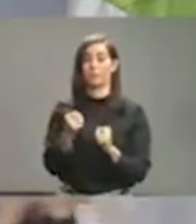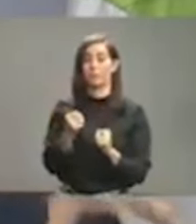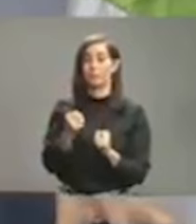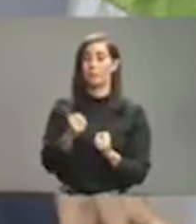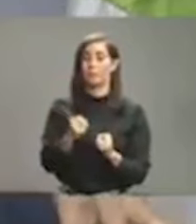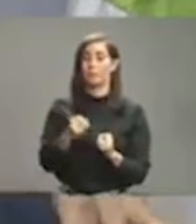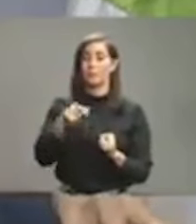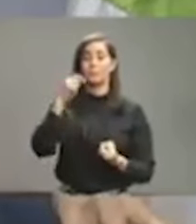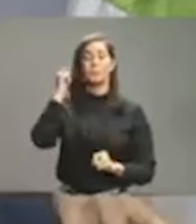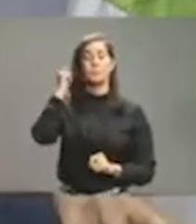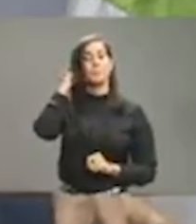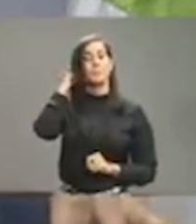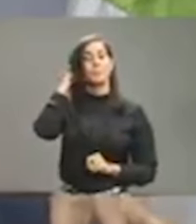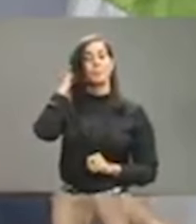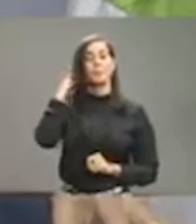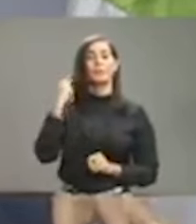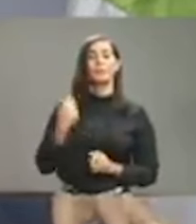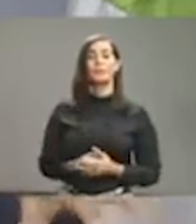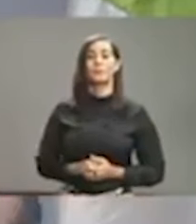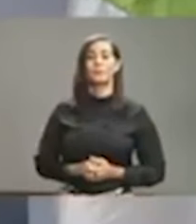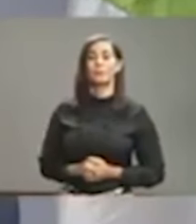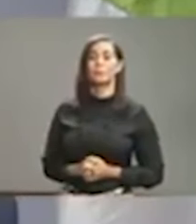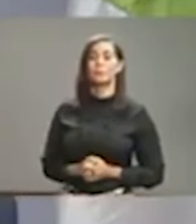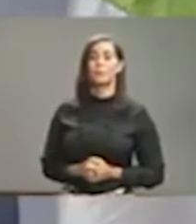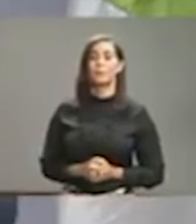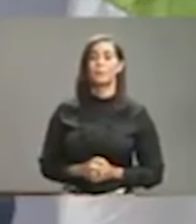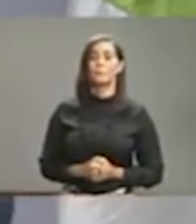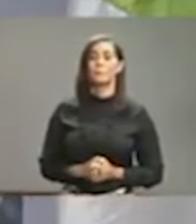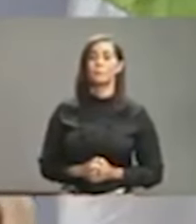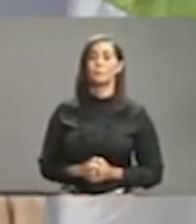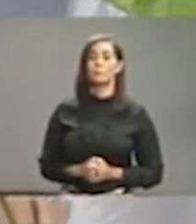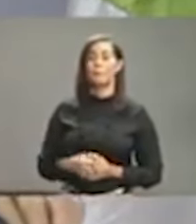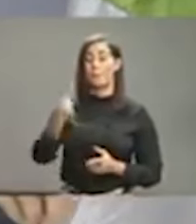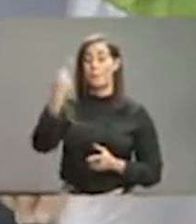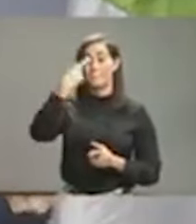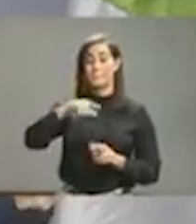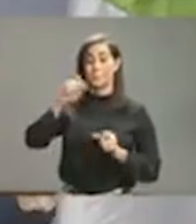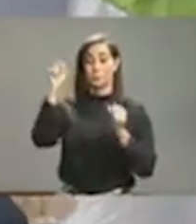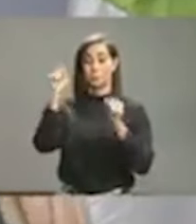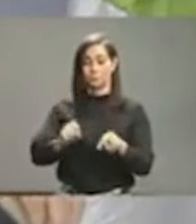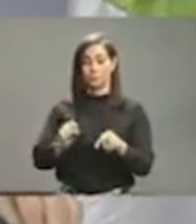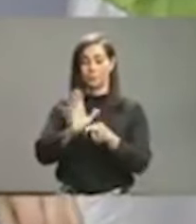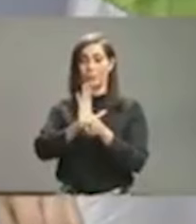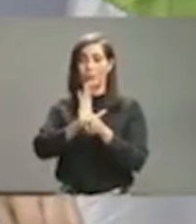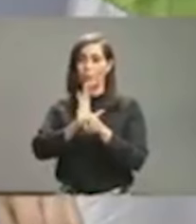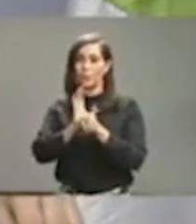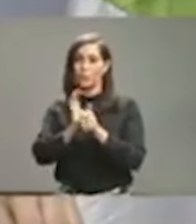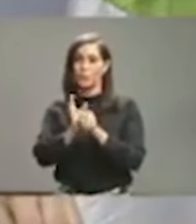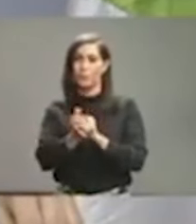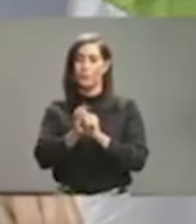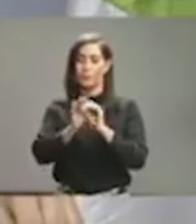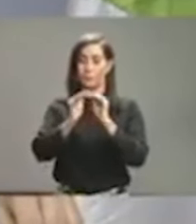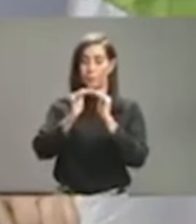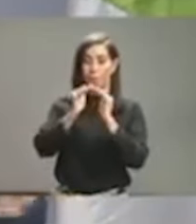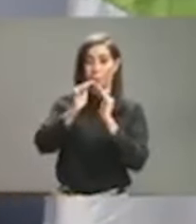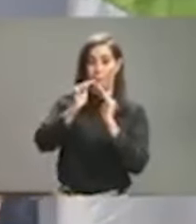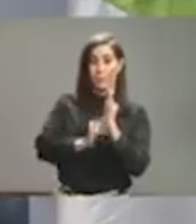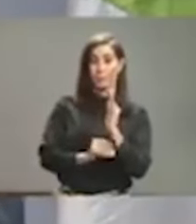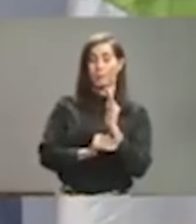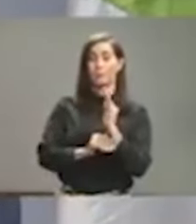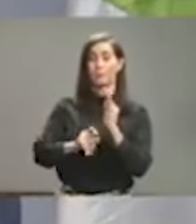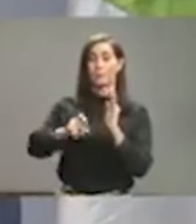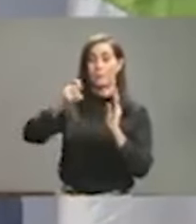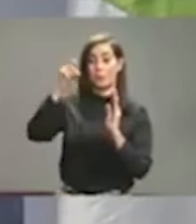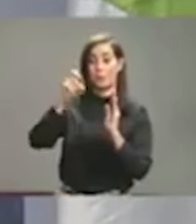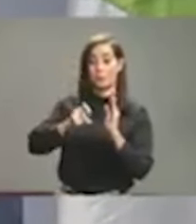golpe duro al coronavirus en el país, de llegar a la restricción de la circulación en